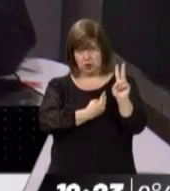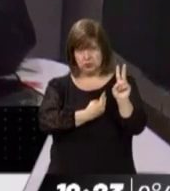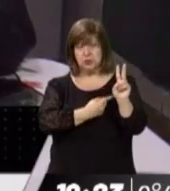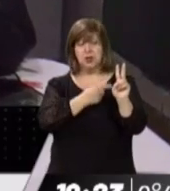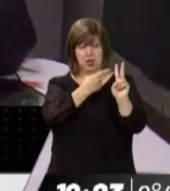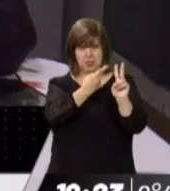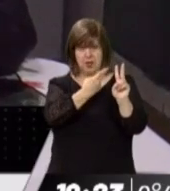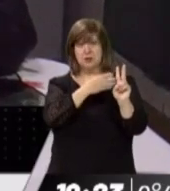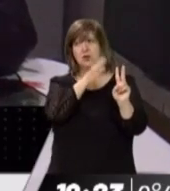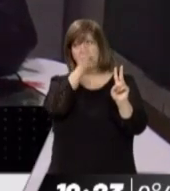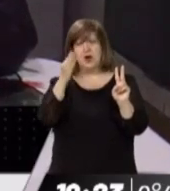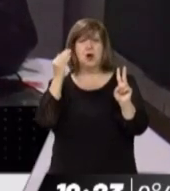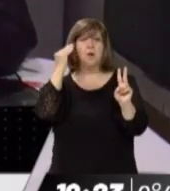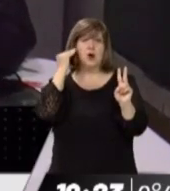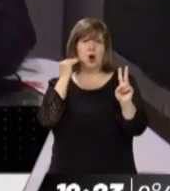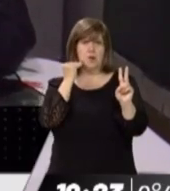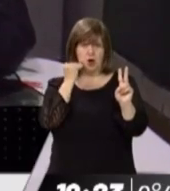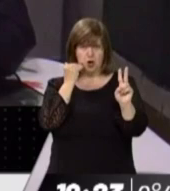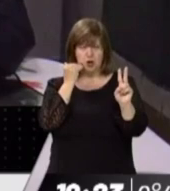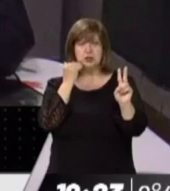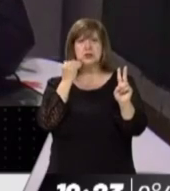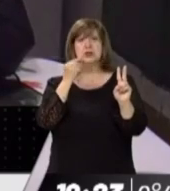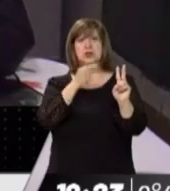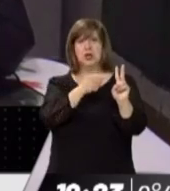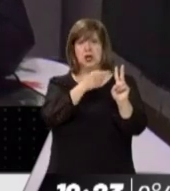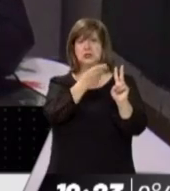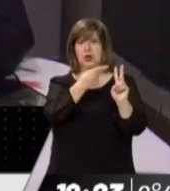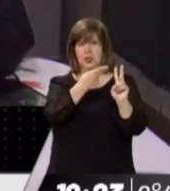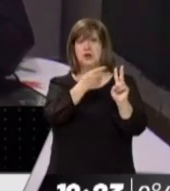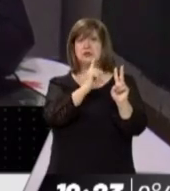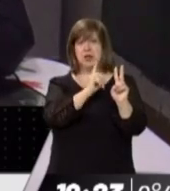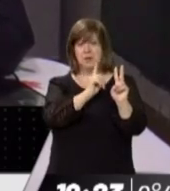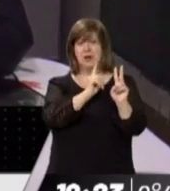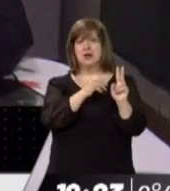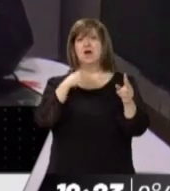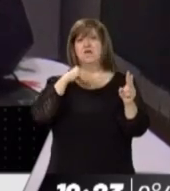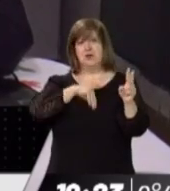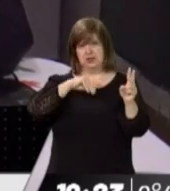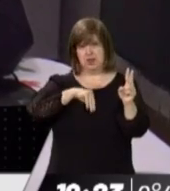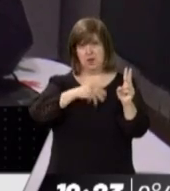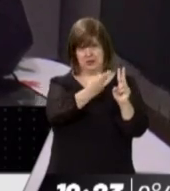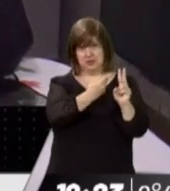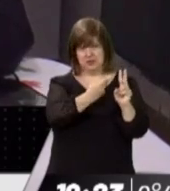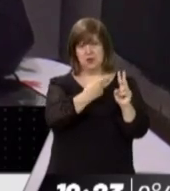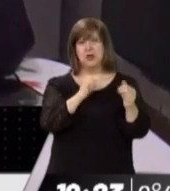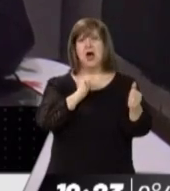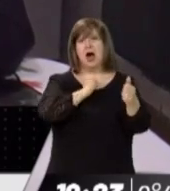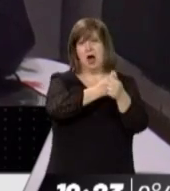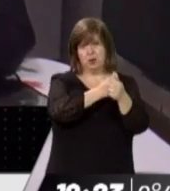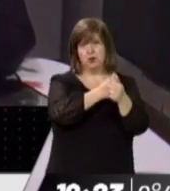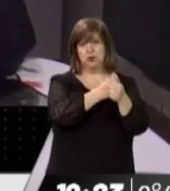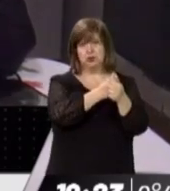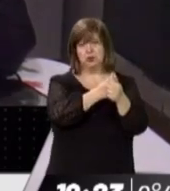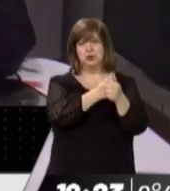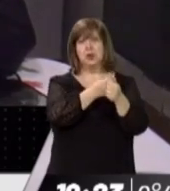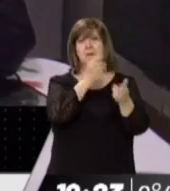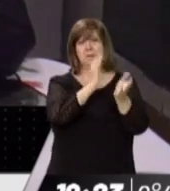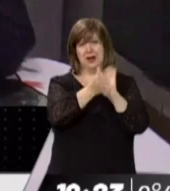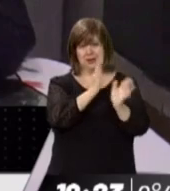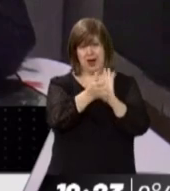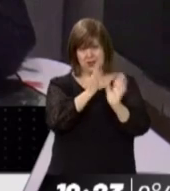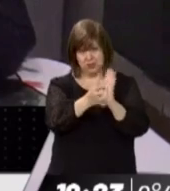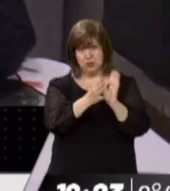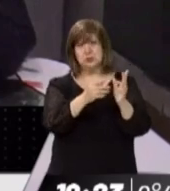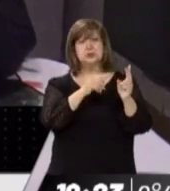al instituto próvolo y donde lamentablemente también fueron Víctimas de estos abusos ante estos maltratos